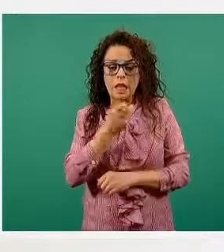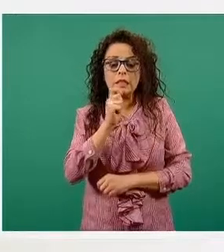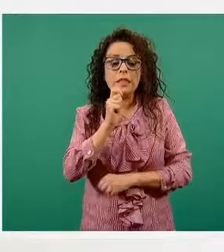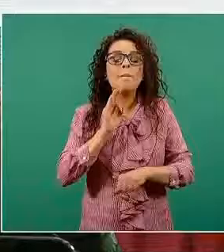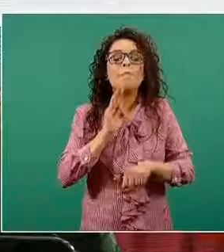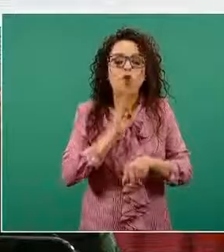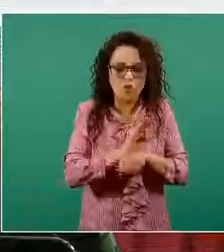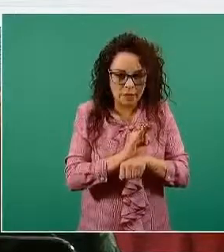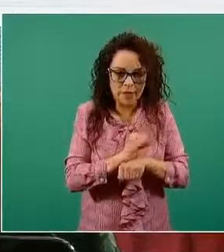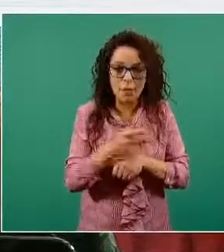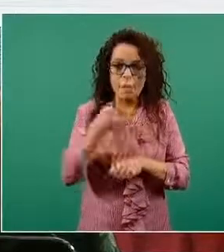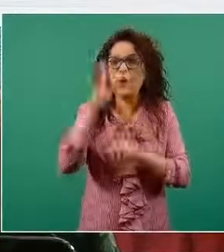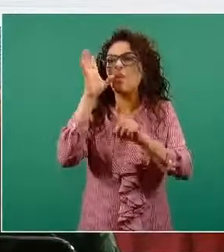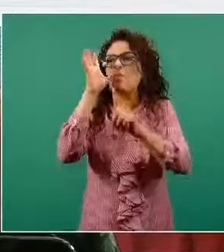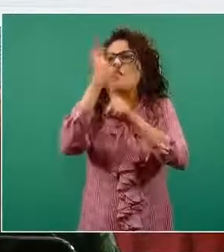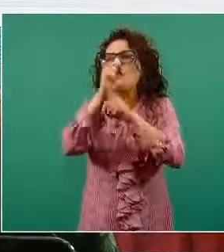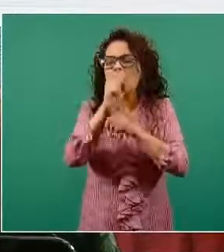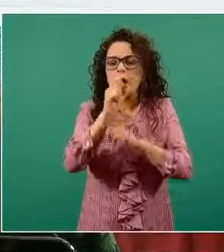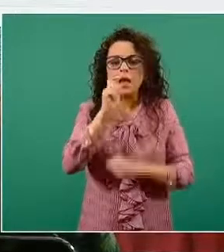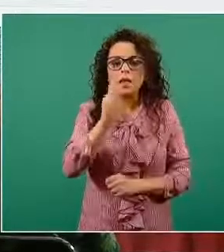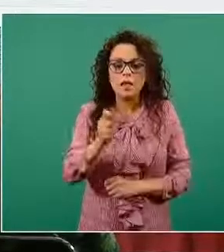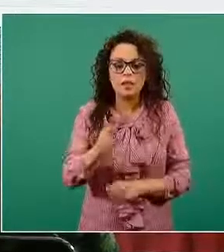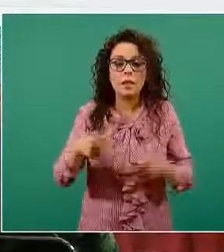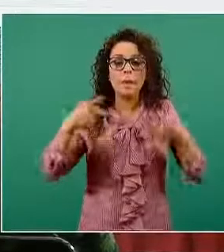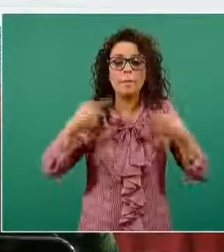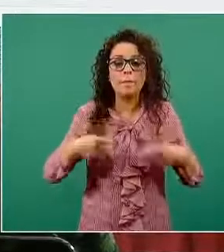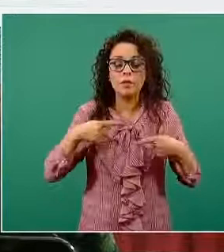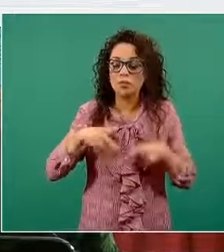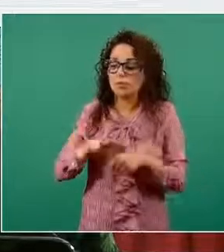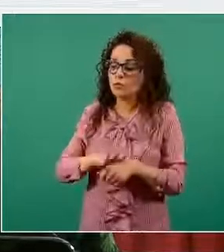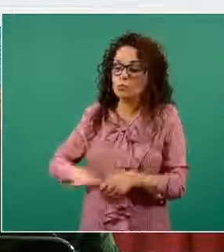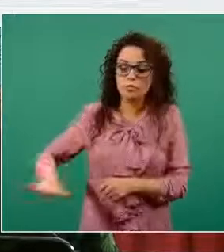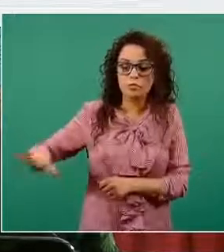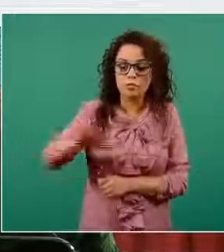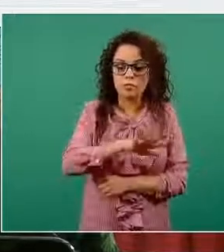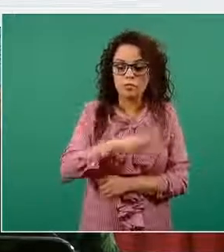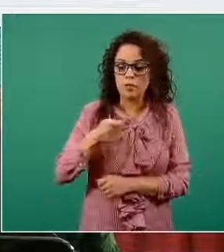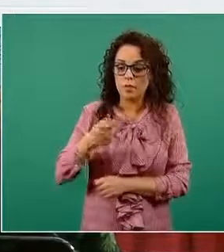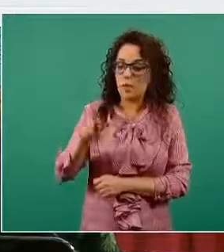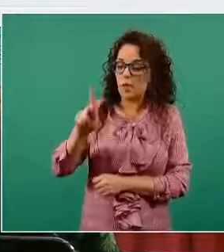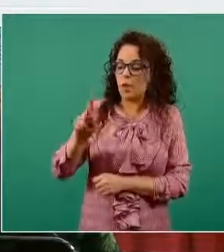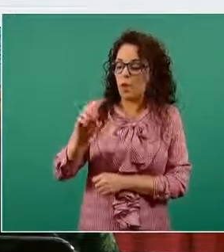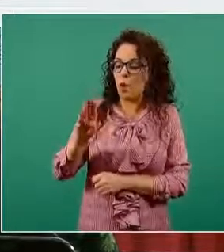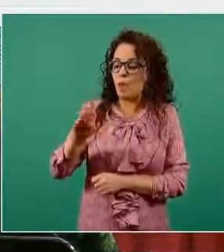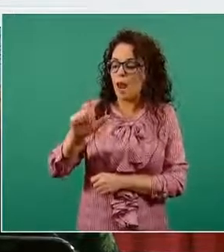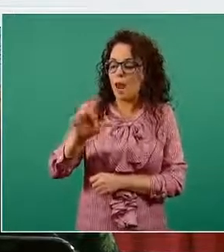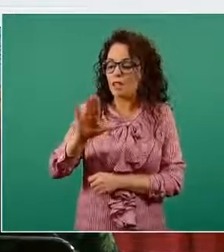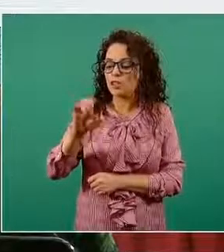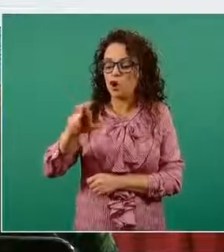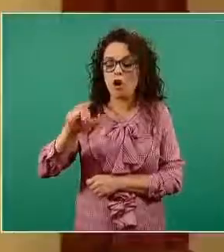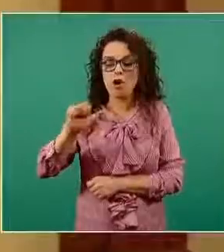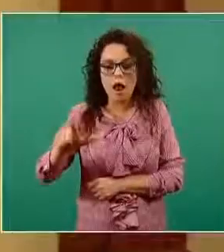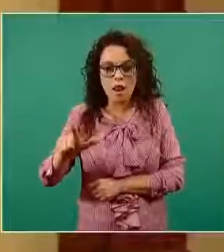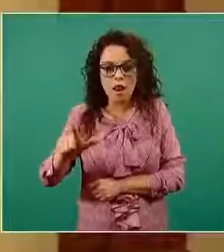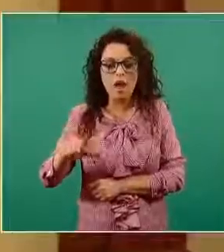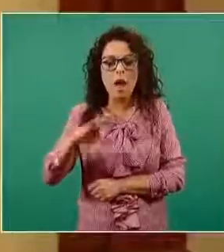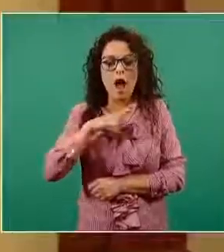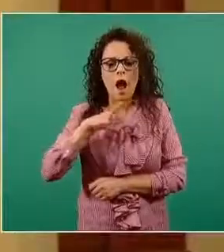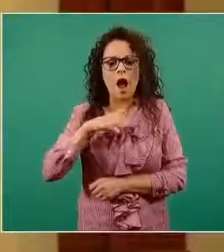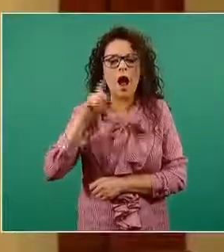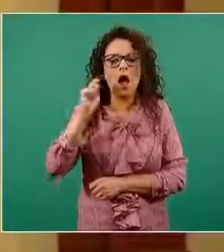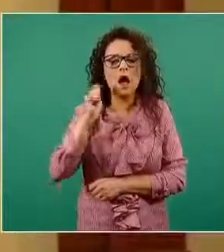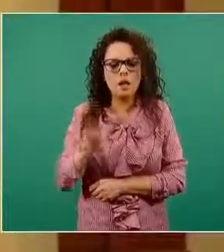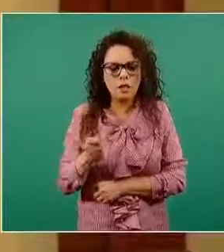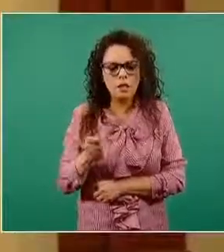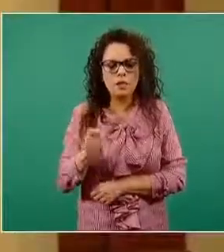vacunación contra COVID es un objetivo poblacional. Comentábamos hace unos días que existe ya una tesis de